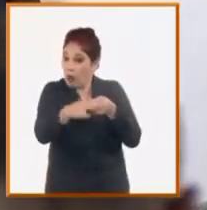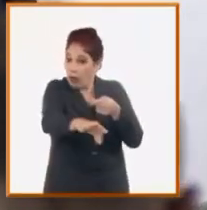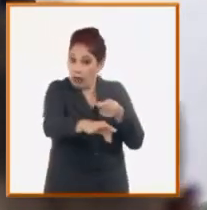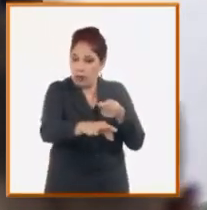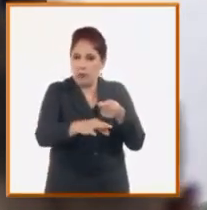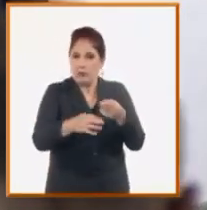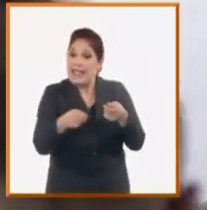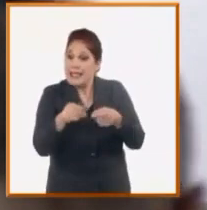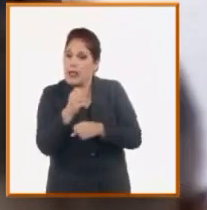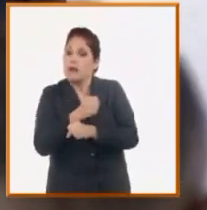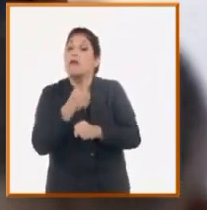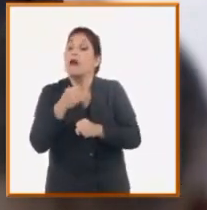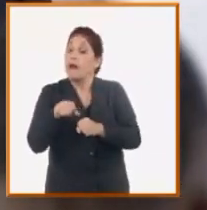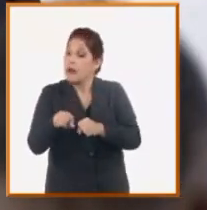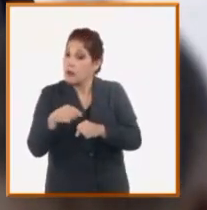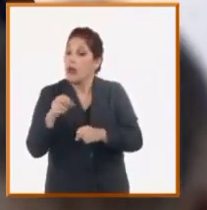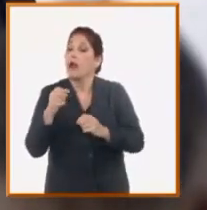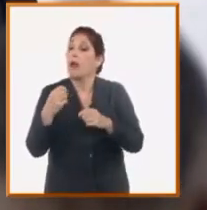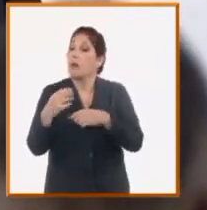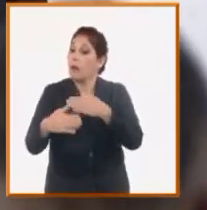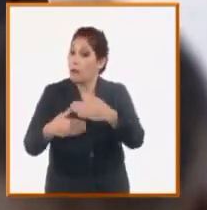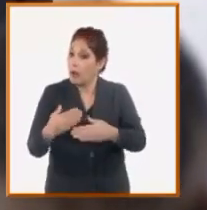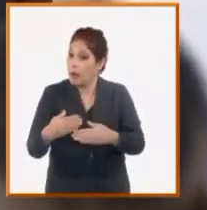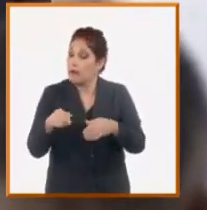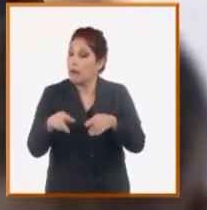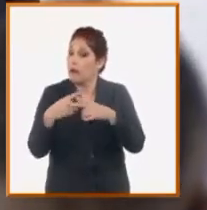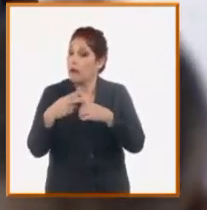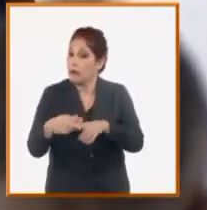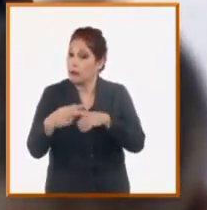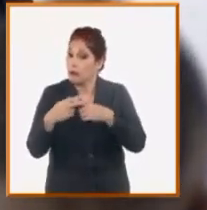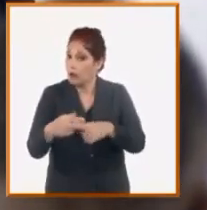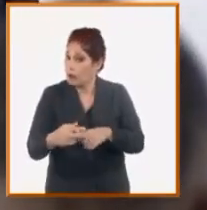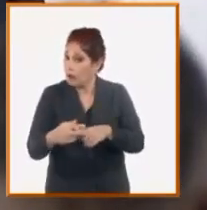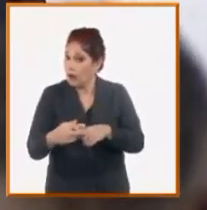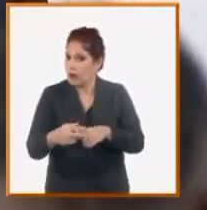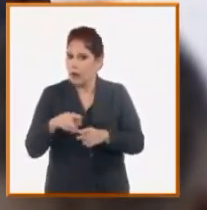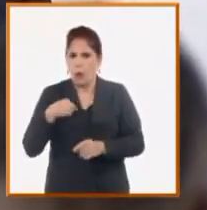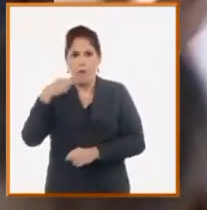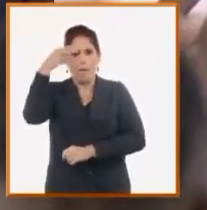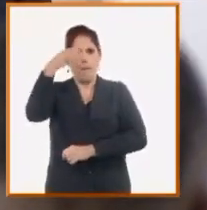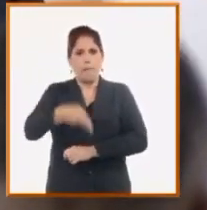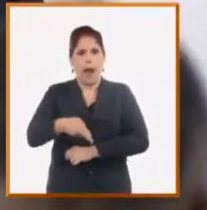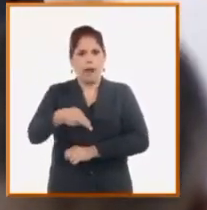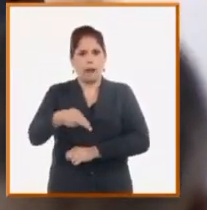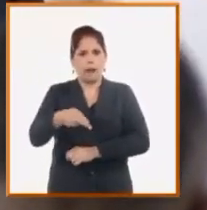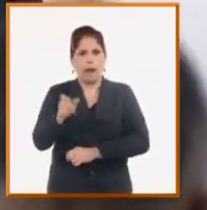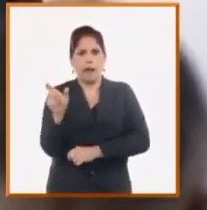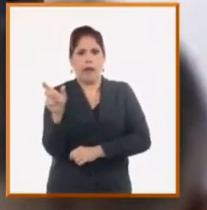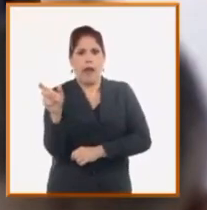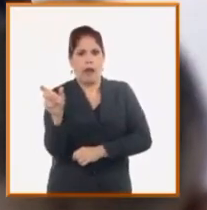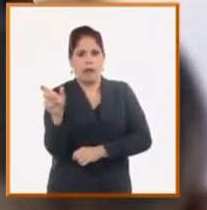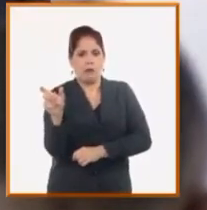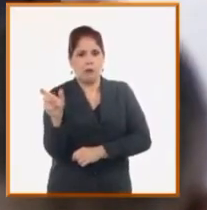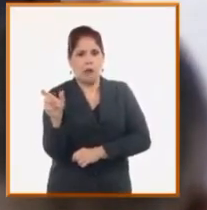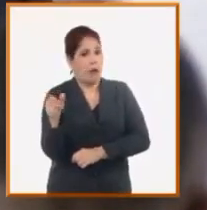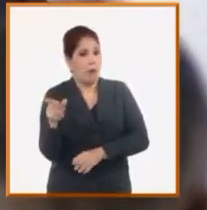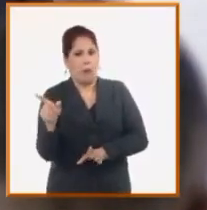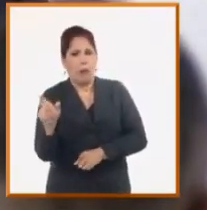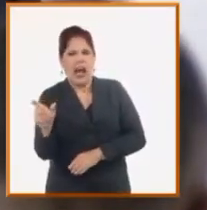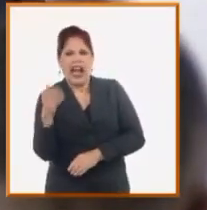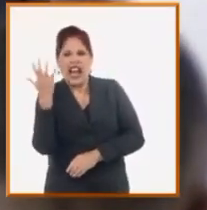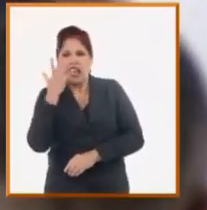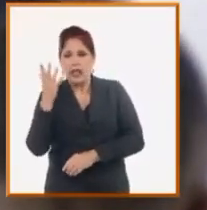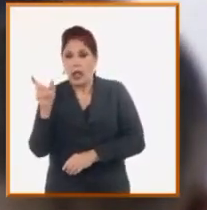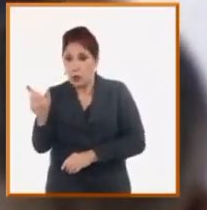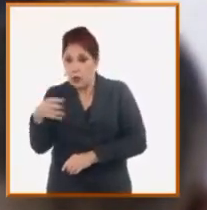este es un asunto que tenemos, y lo que no se puede permitir, y no lo vamos a permitir, es que un paladar o algo te diga, va bien, ¿a quién le toca?